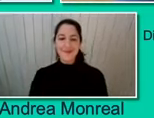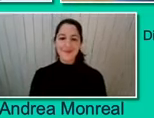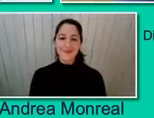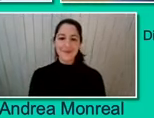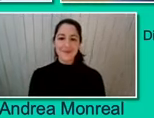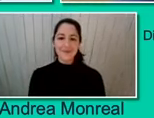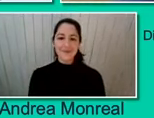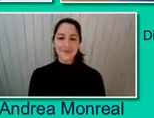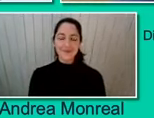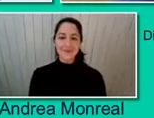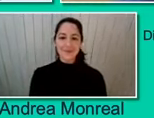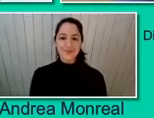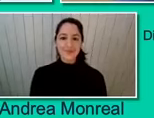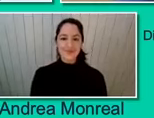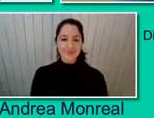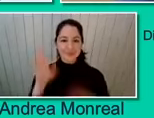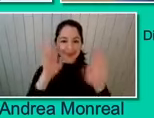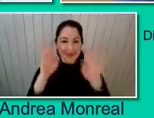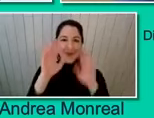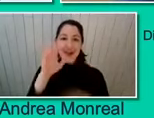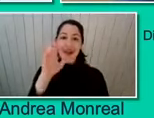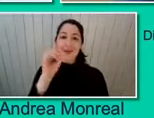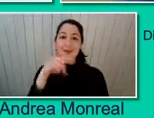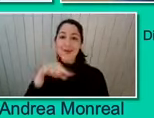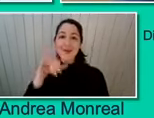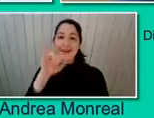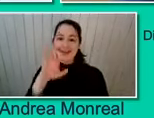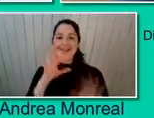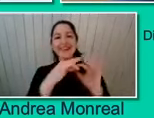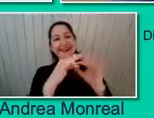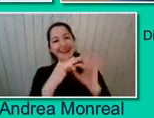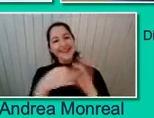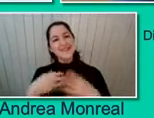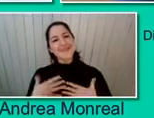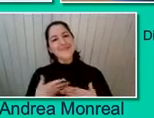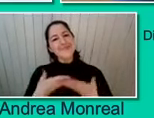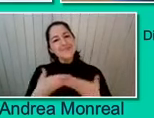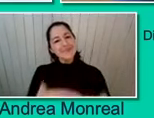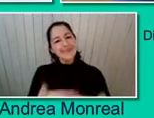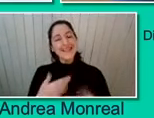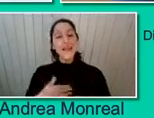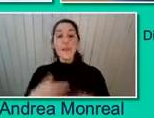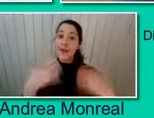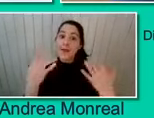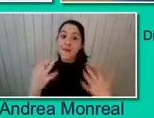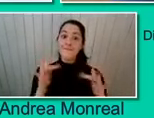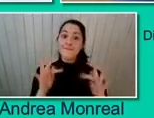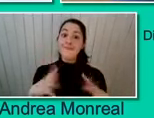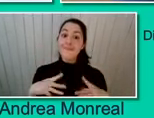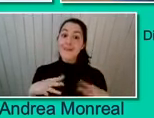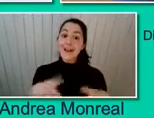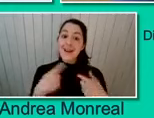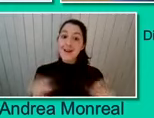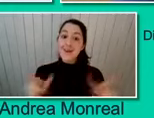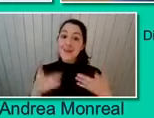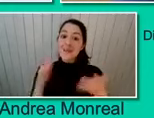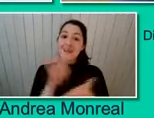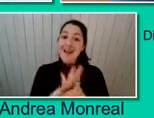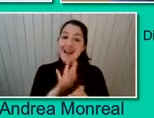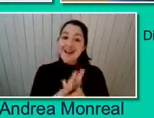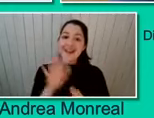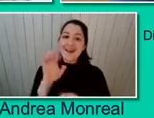Hola, Ronnie. Muchas gracias. Gracias por la invitación. Y feliz cumpleaños, Explora. Felicitaciones por estos 25